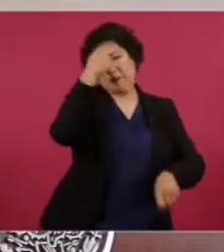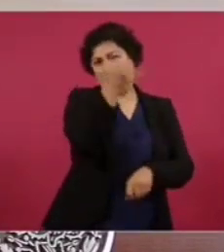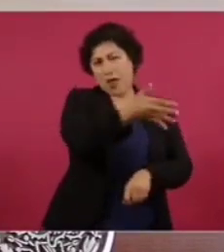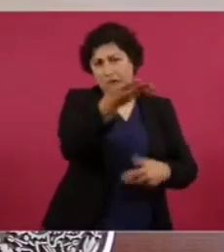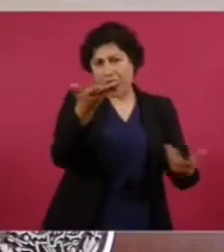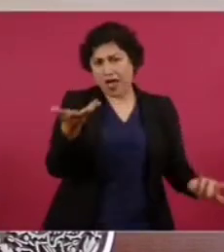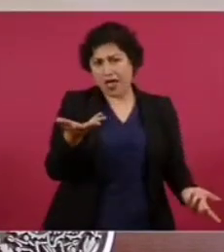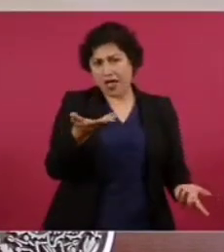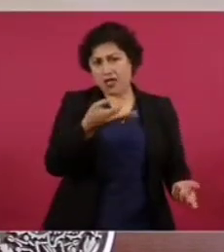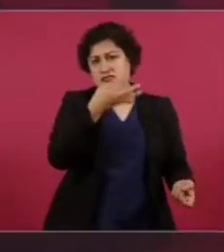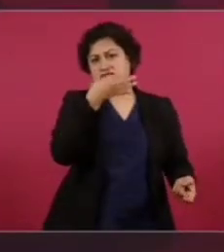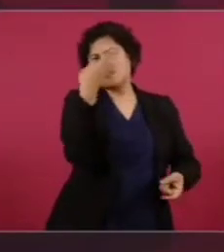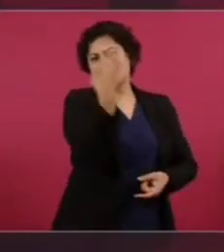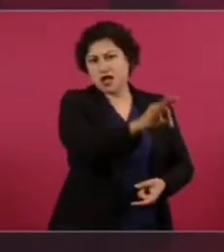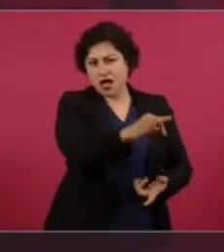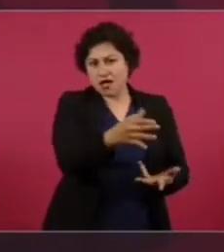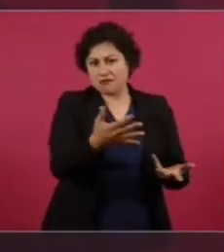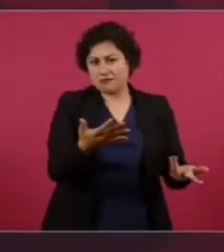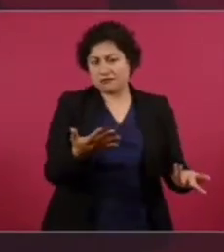groserías.